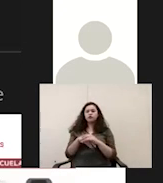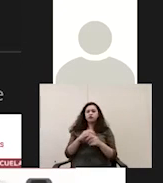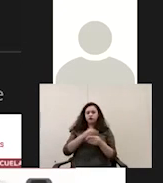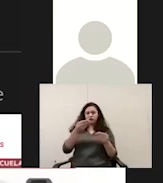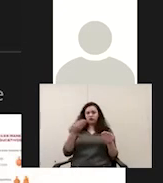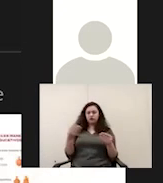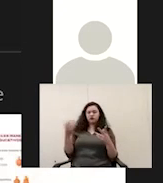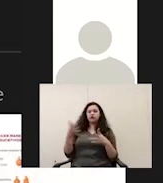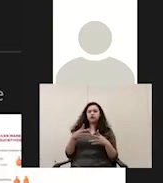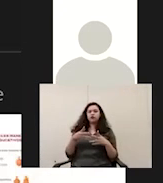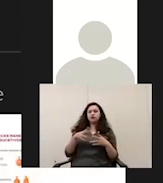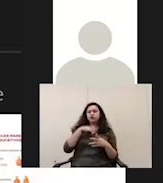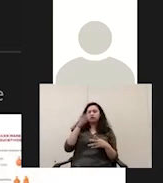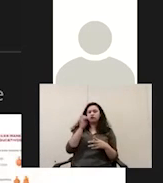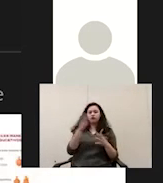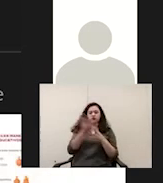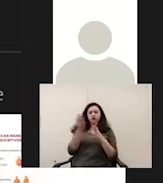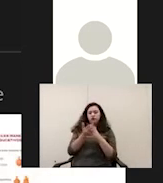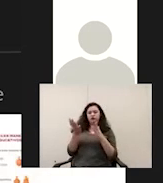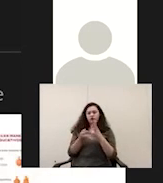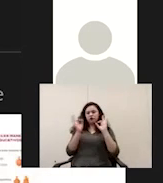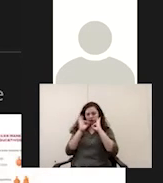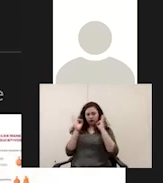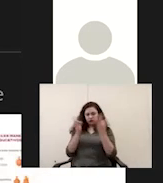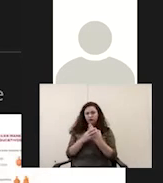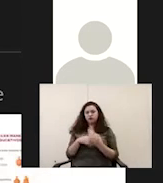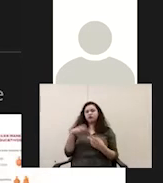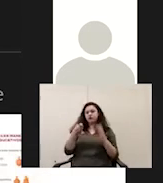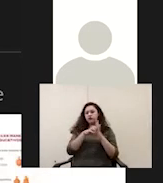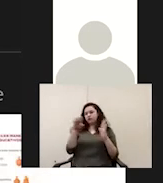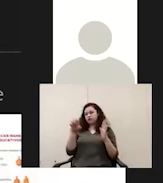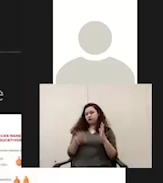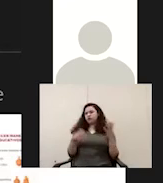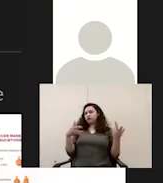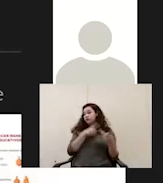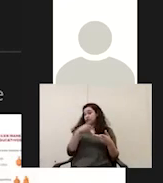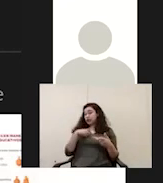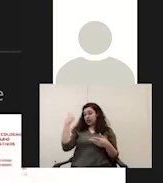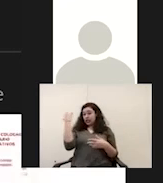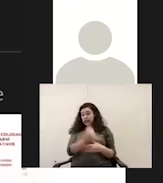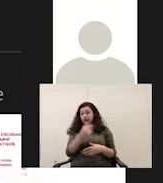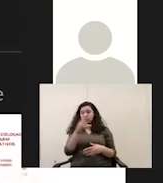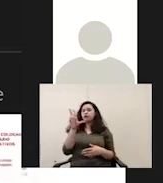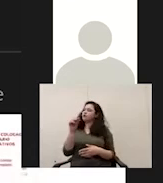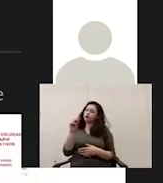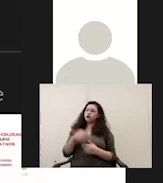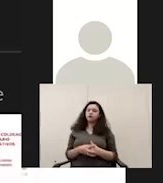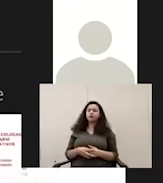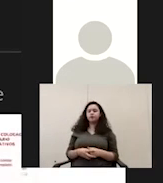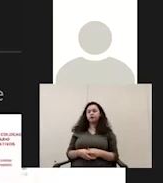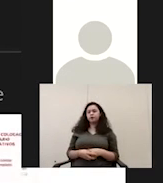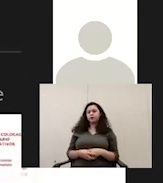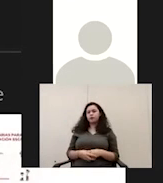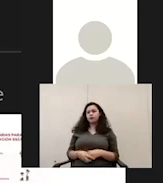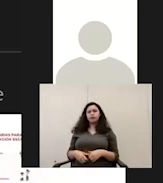la separación de residuos sanitarios. Este es un ejemplo, no es que así tenga que ser, es